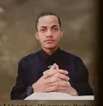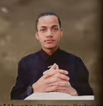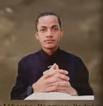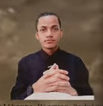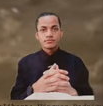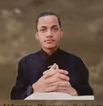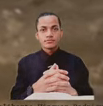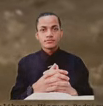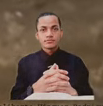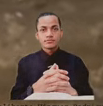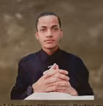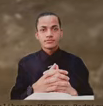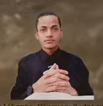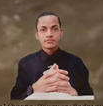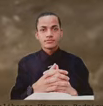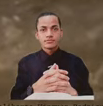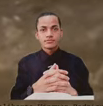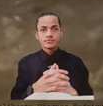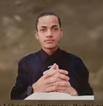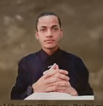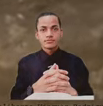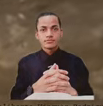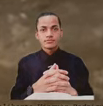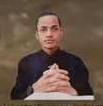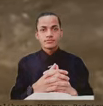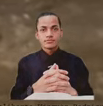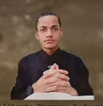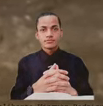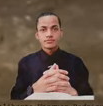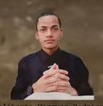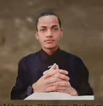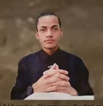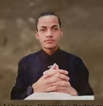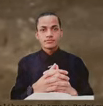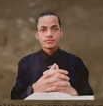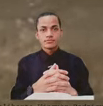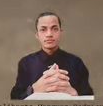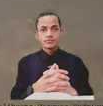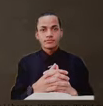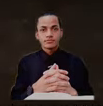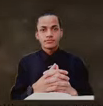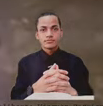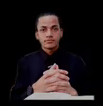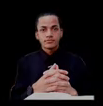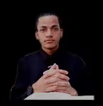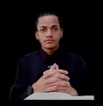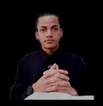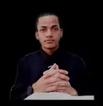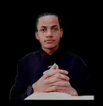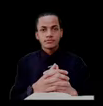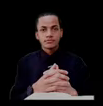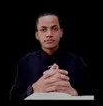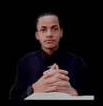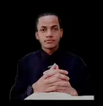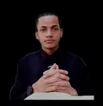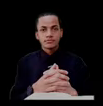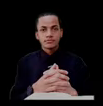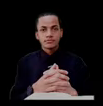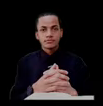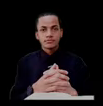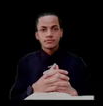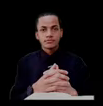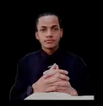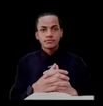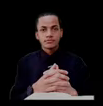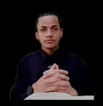poco tiempo después como de gran importancia científica y cultural, y teniendo el impacto de una pequeña bomba nuclear,